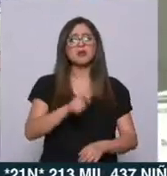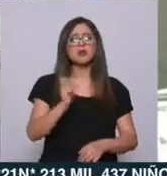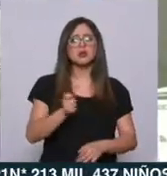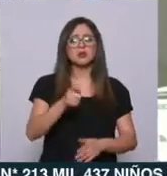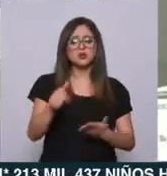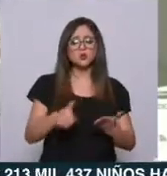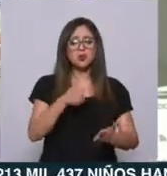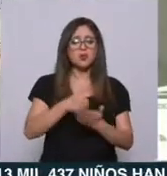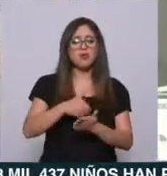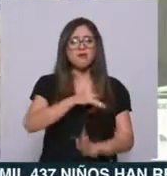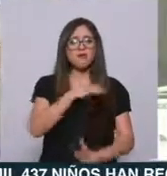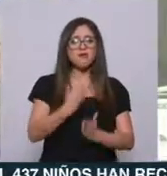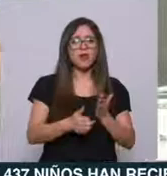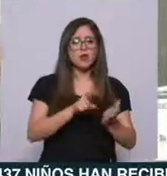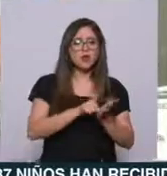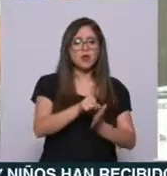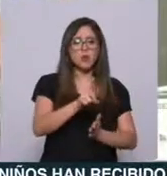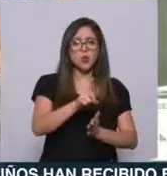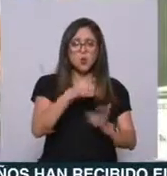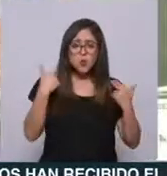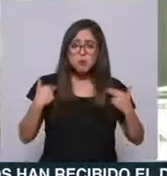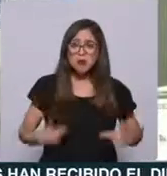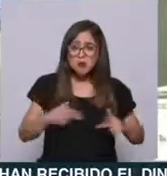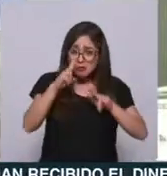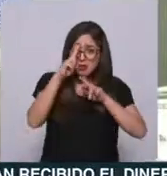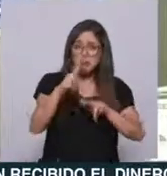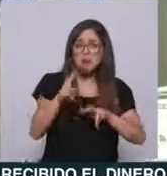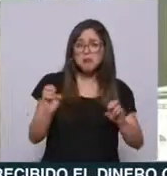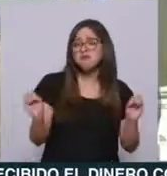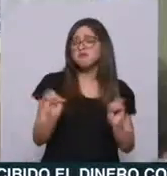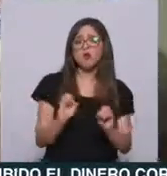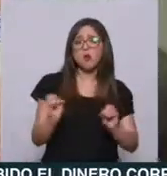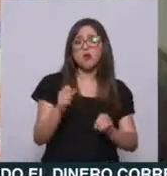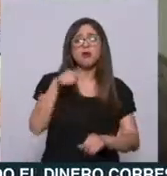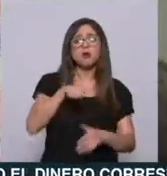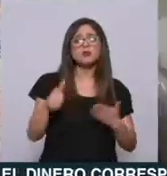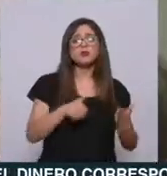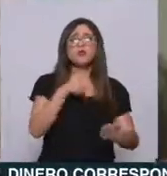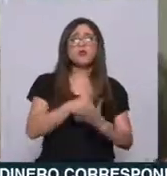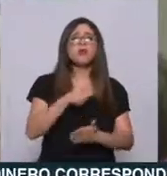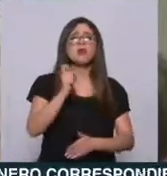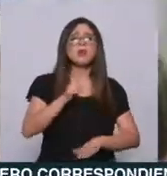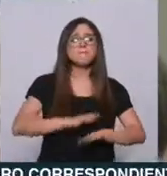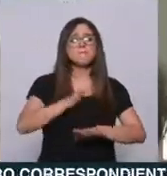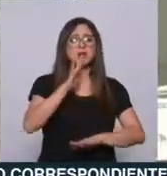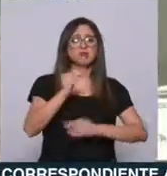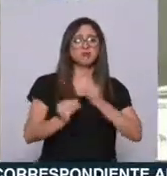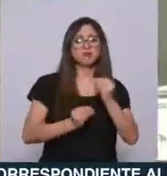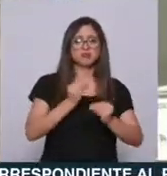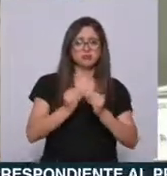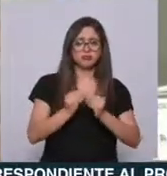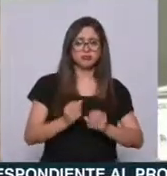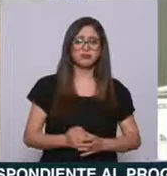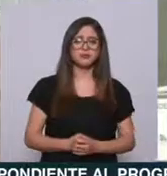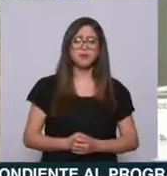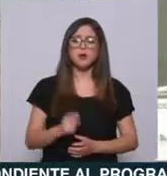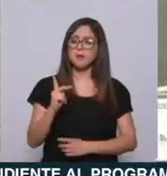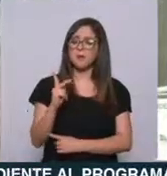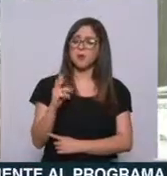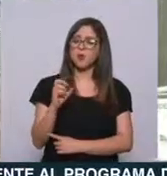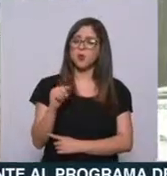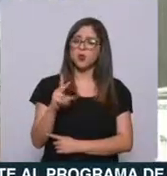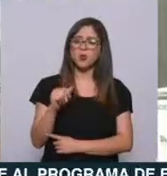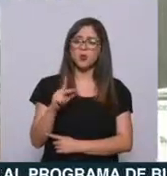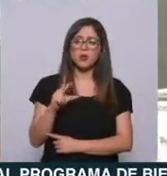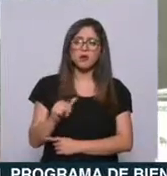los derechos humanos no son respetados y se vive en una ciudad donde prevalece el conflicto. Ante esto, la Procuraduría ha tenido que